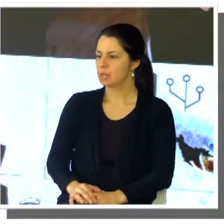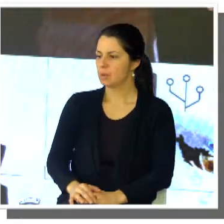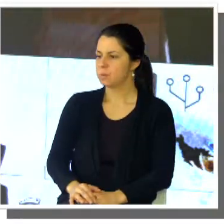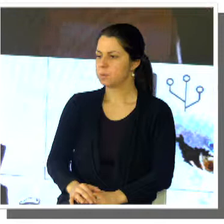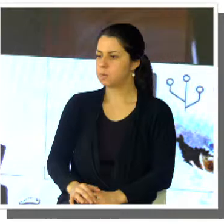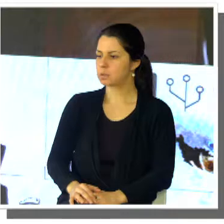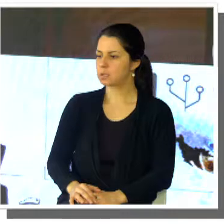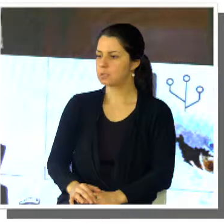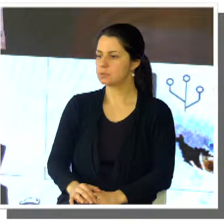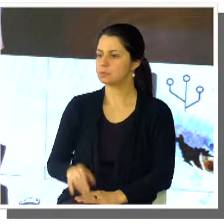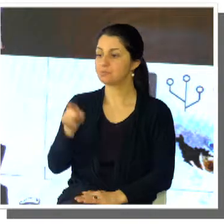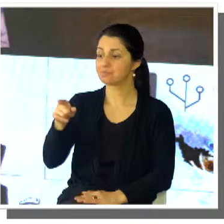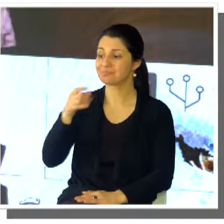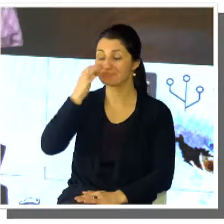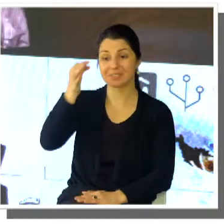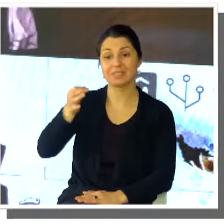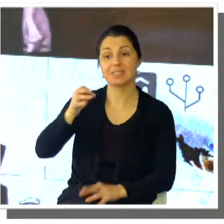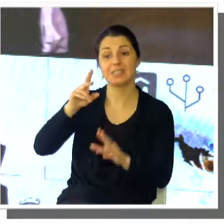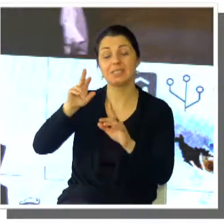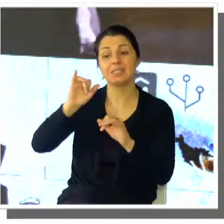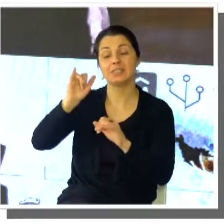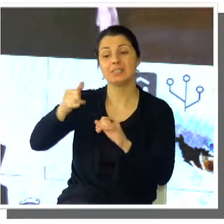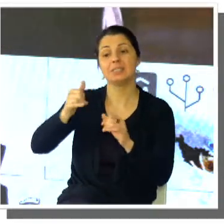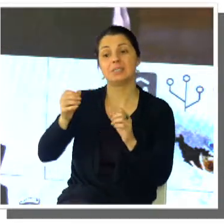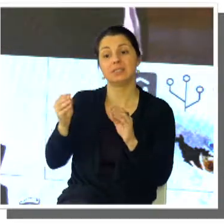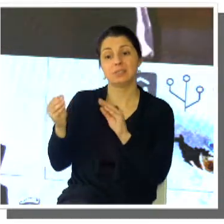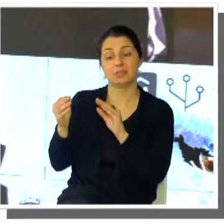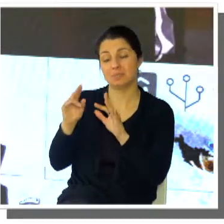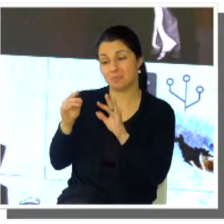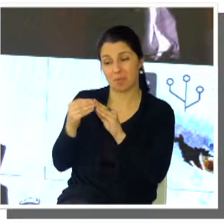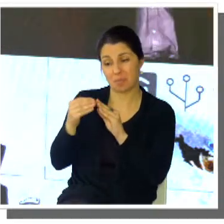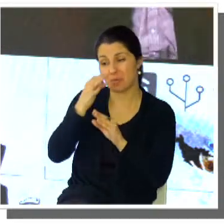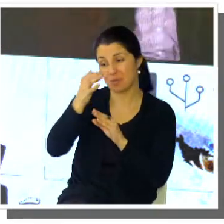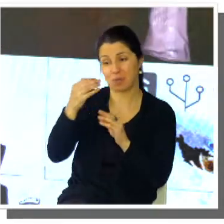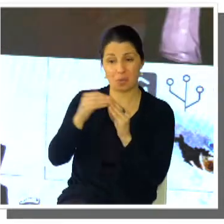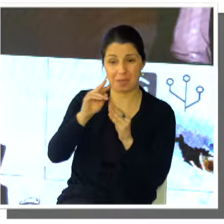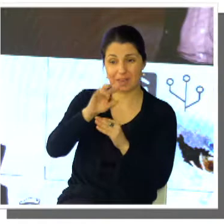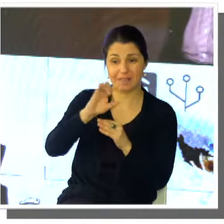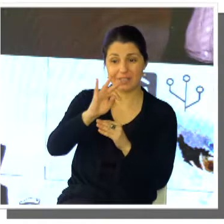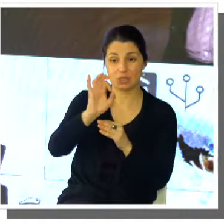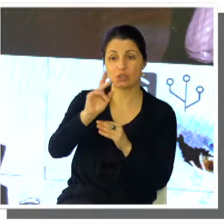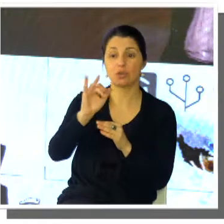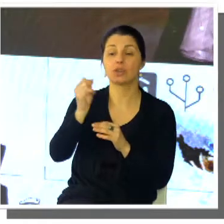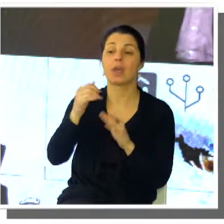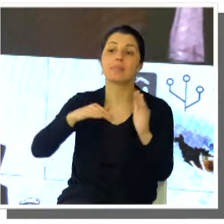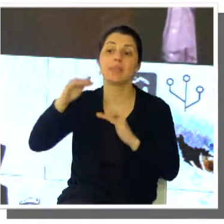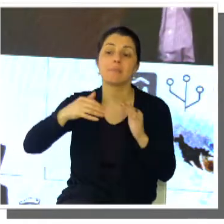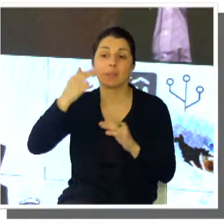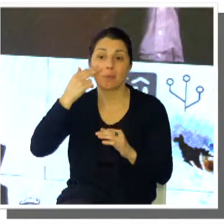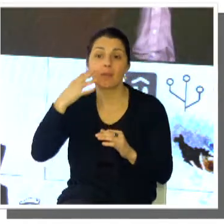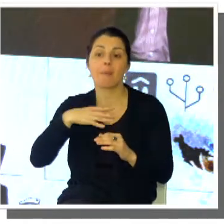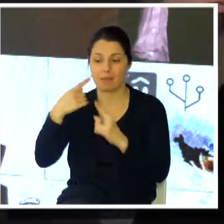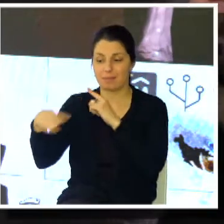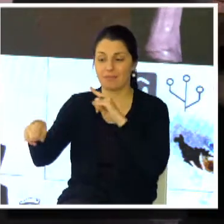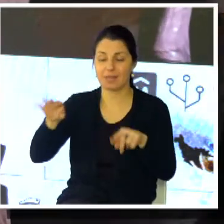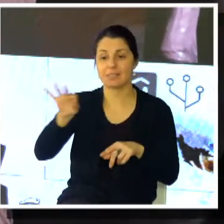Bueno, acá lo que le comentaba que sí, acompaño, lo mencionaba Auditorio, dependiendo del problema hay distintas opciones, hoy